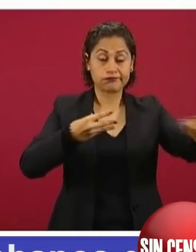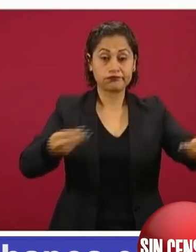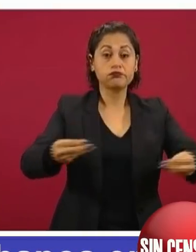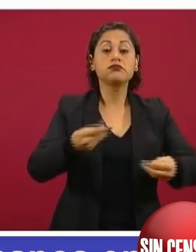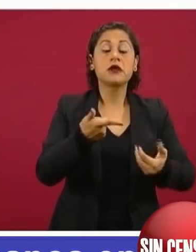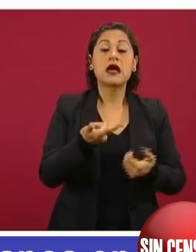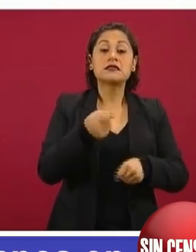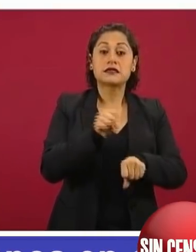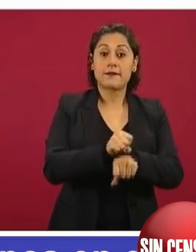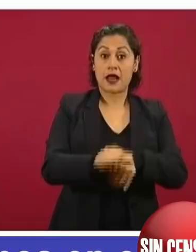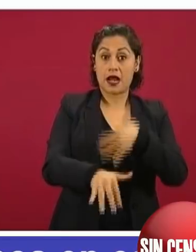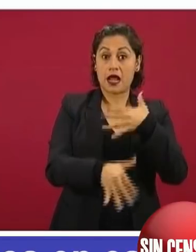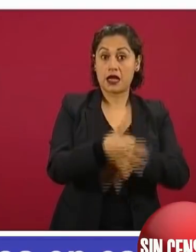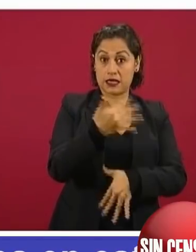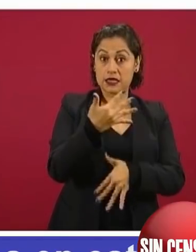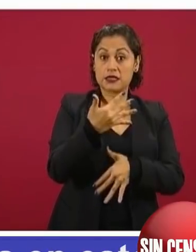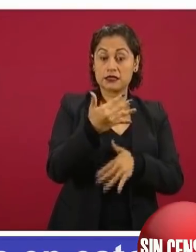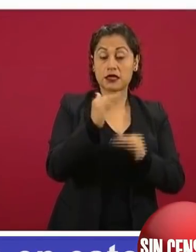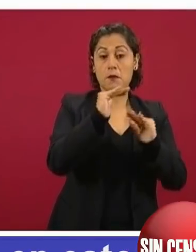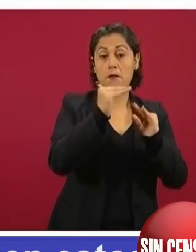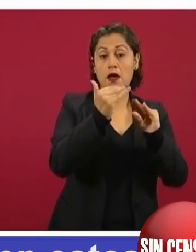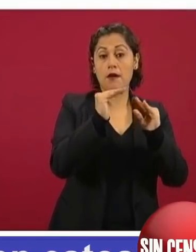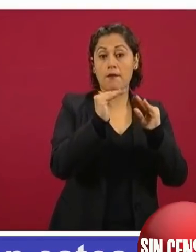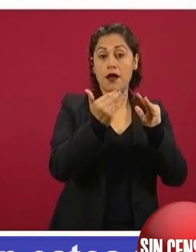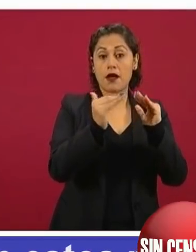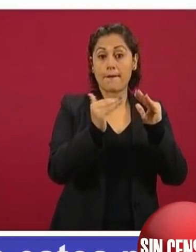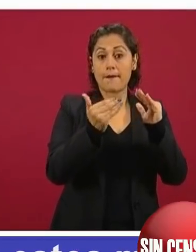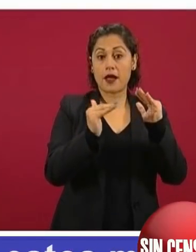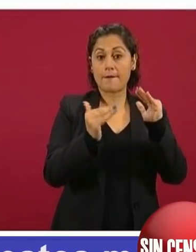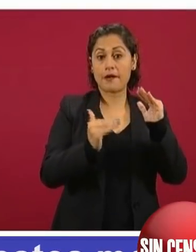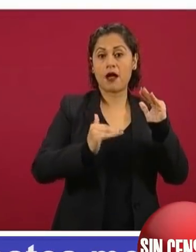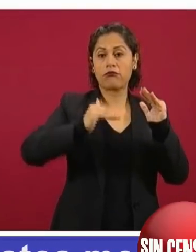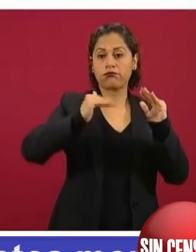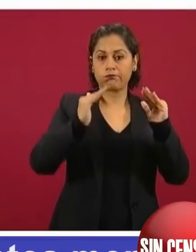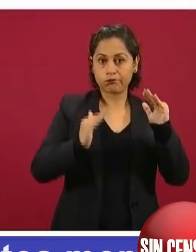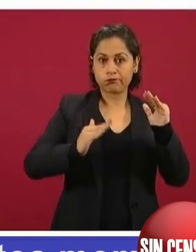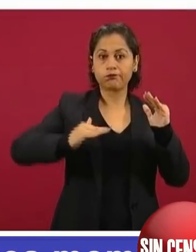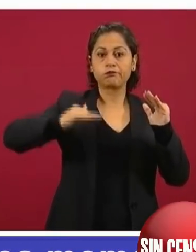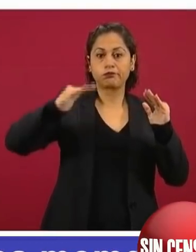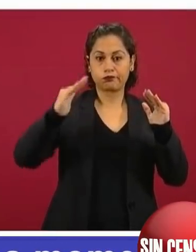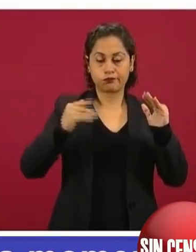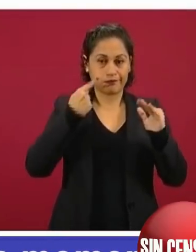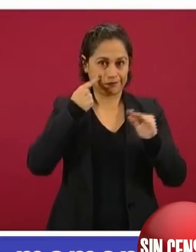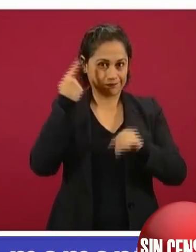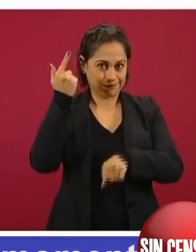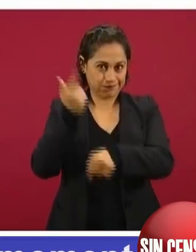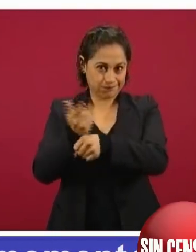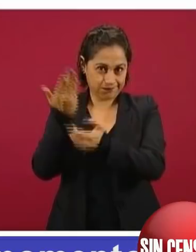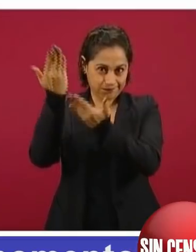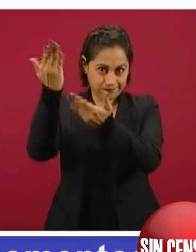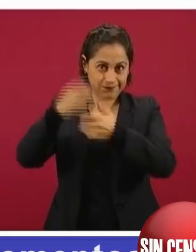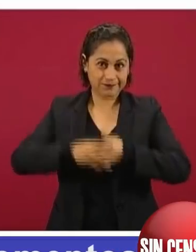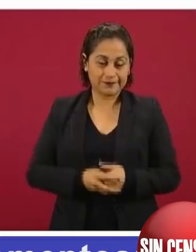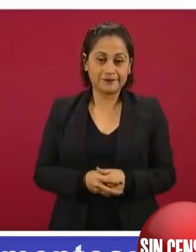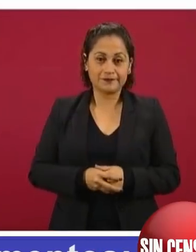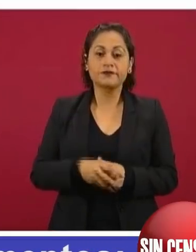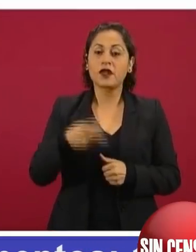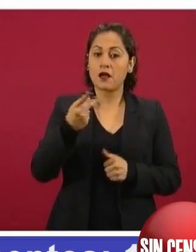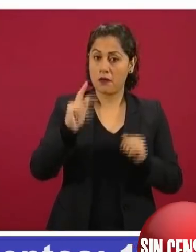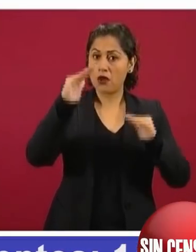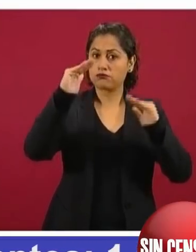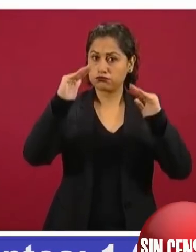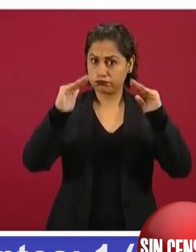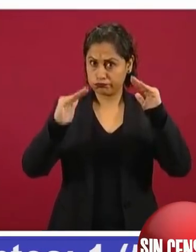año empezó a tener descenso, con fluctuaciones, por supuesto, como se ve claramente aquí, pero reducción. Y vean ustedes